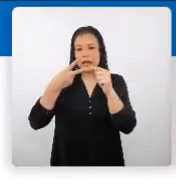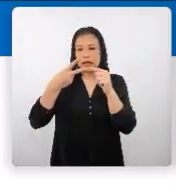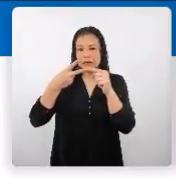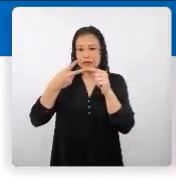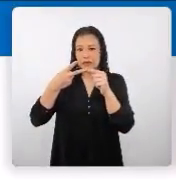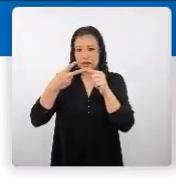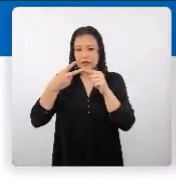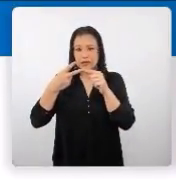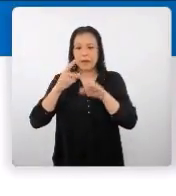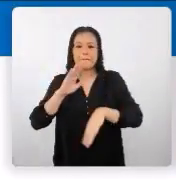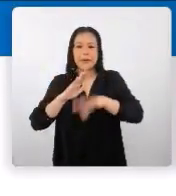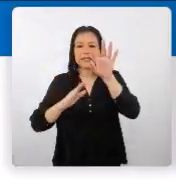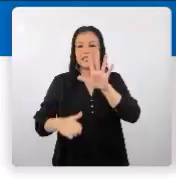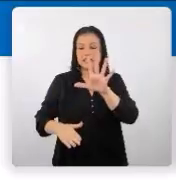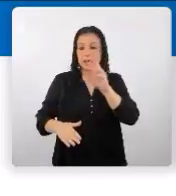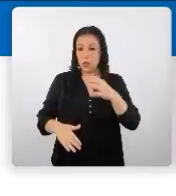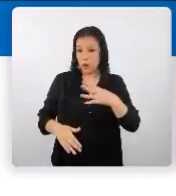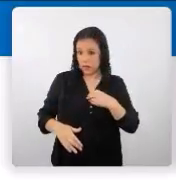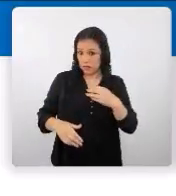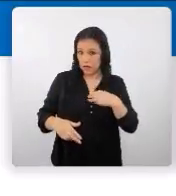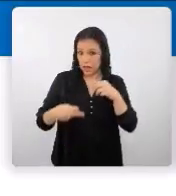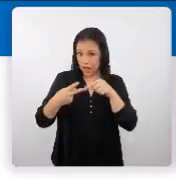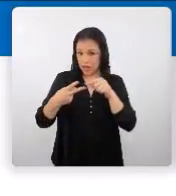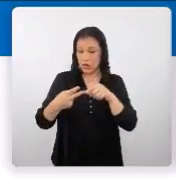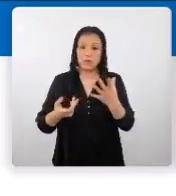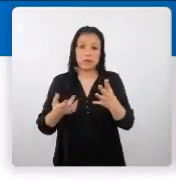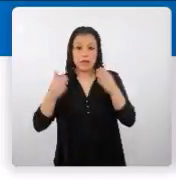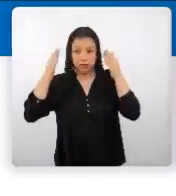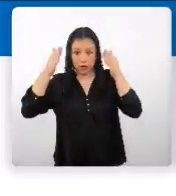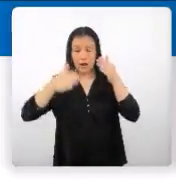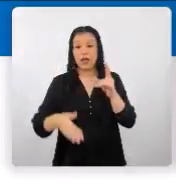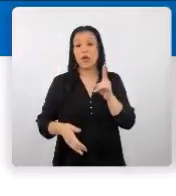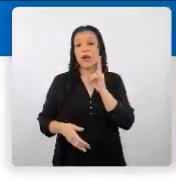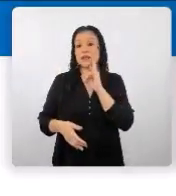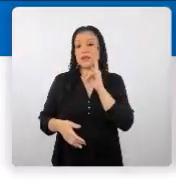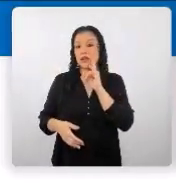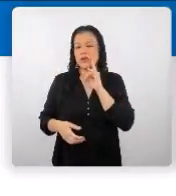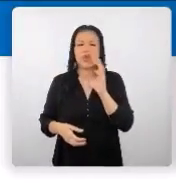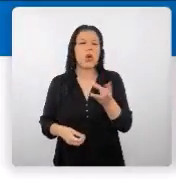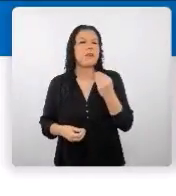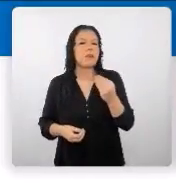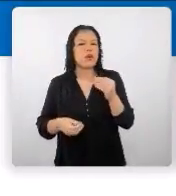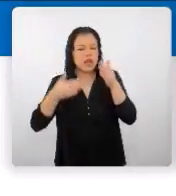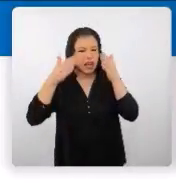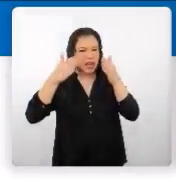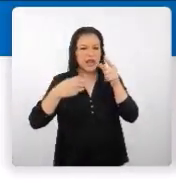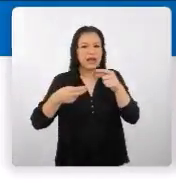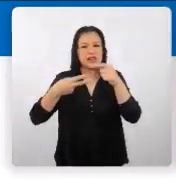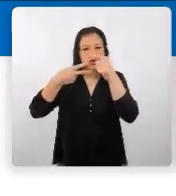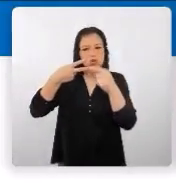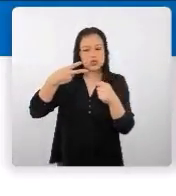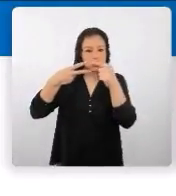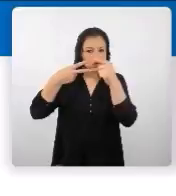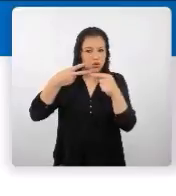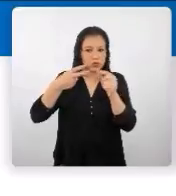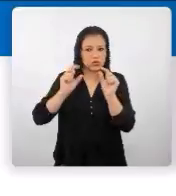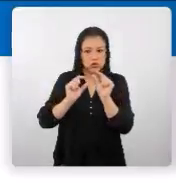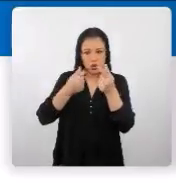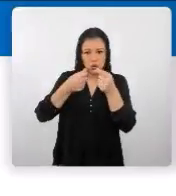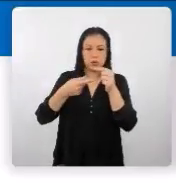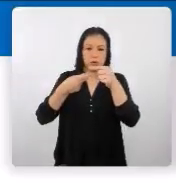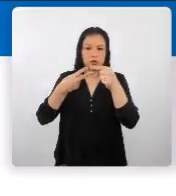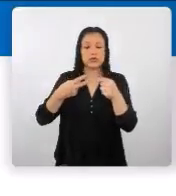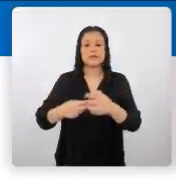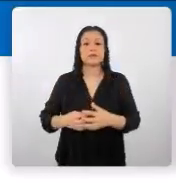el mayor de 50 años, ¿no?, para el caso de Estados Unidos. ¿Por qué estamos abarcando estos mercados o esto de público